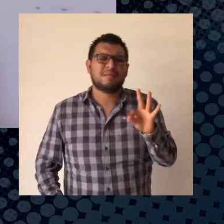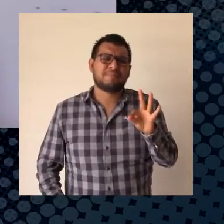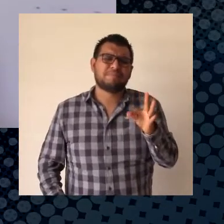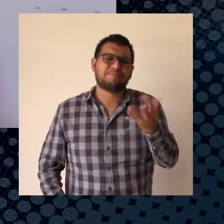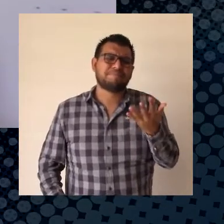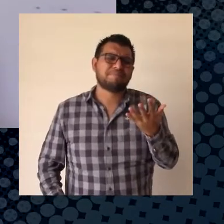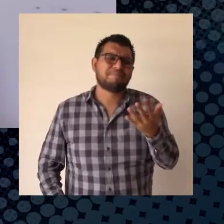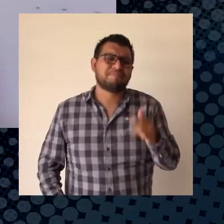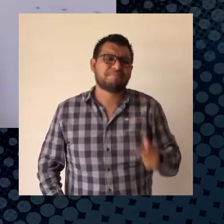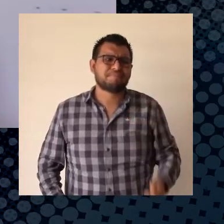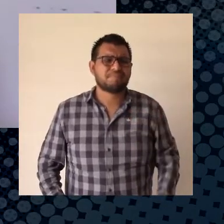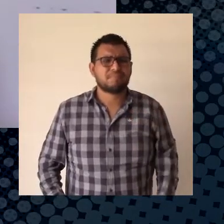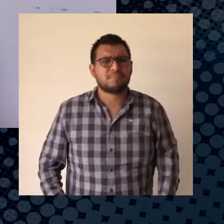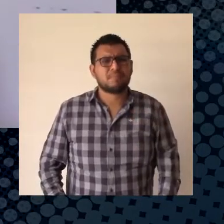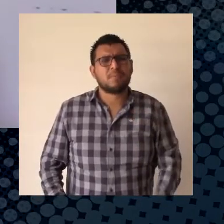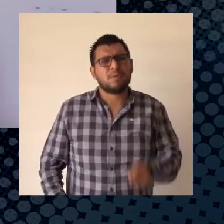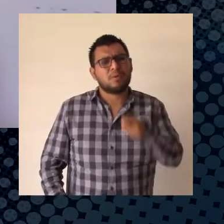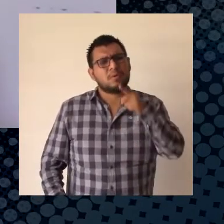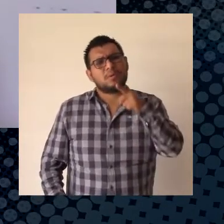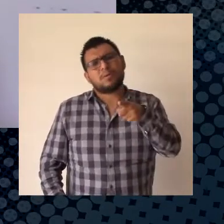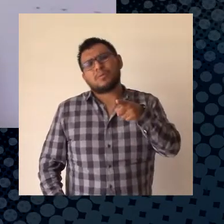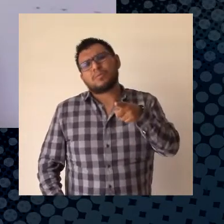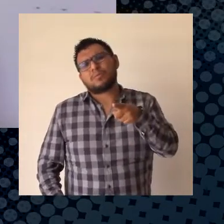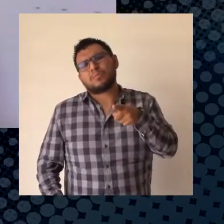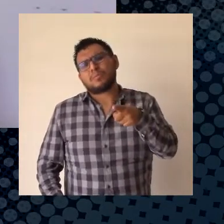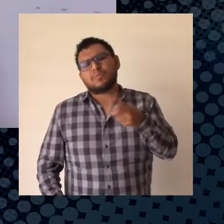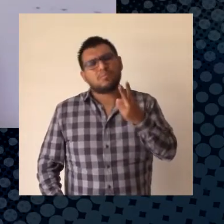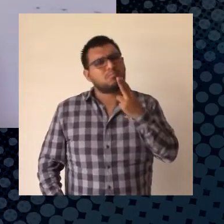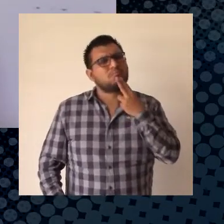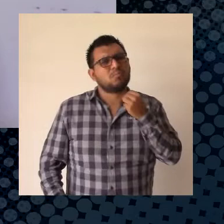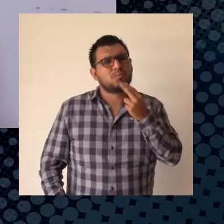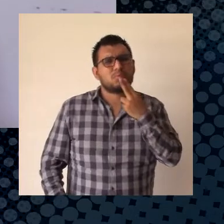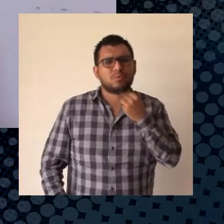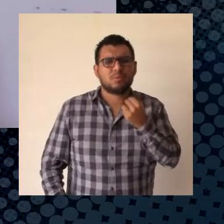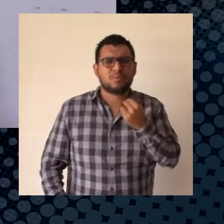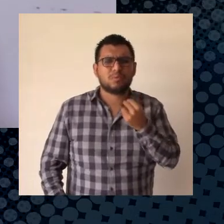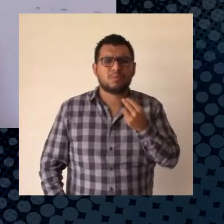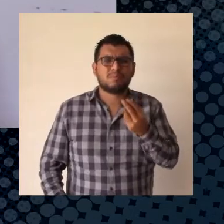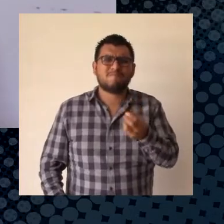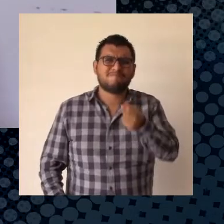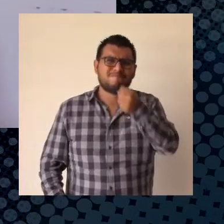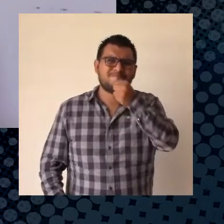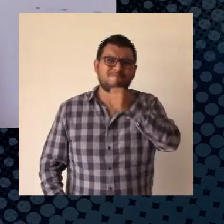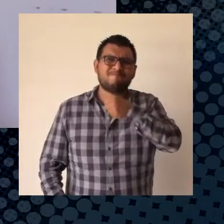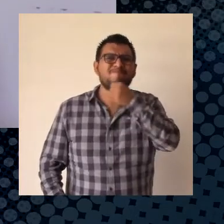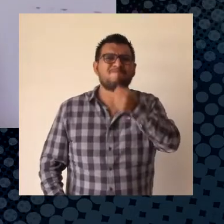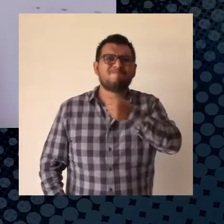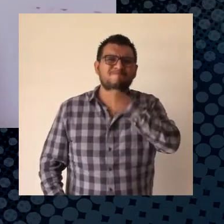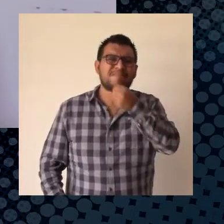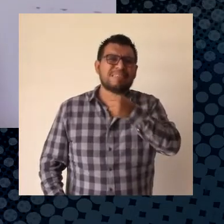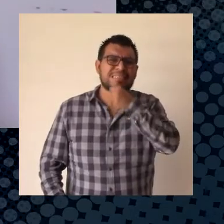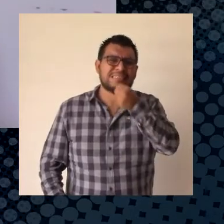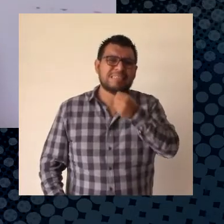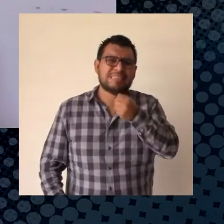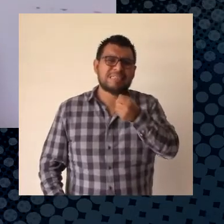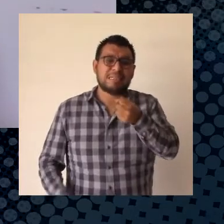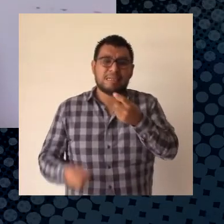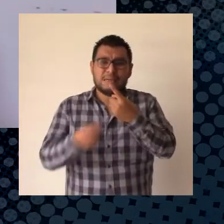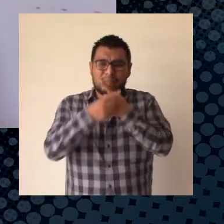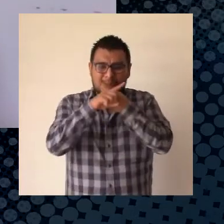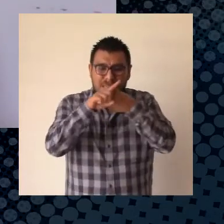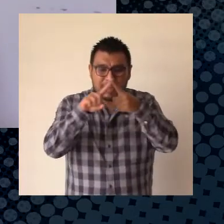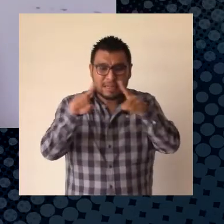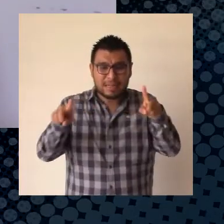así, si usted ha estado utilizando la murmuración para declarar su